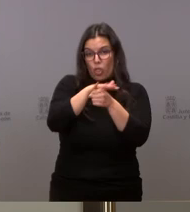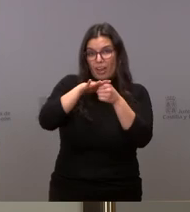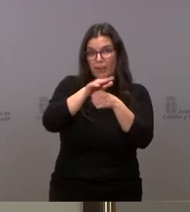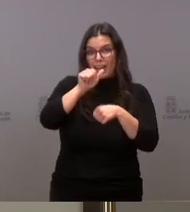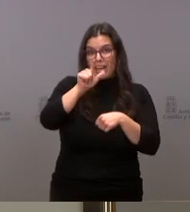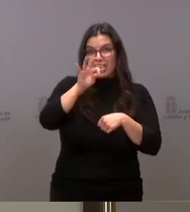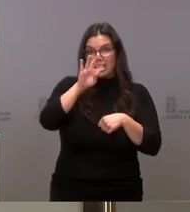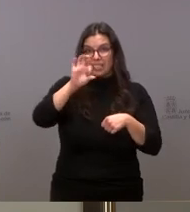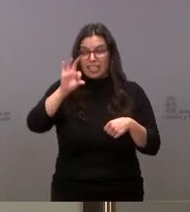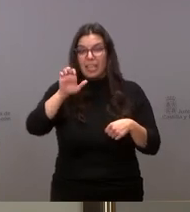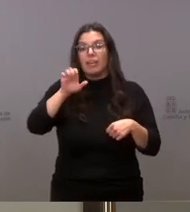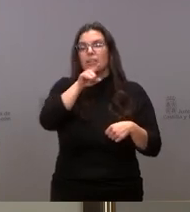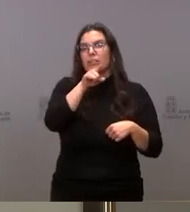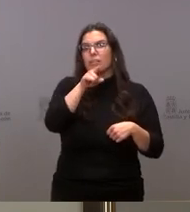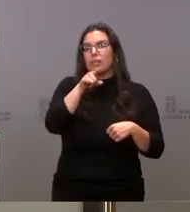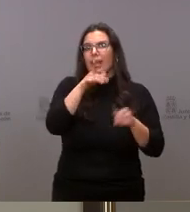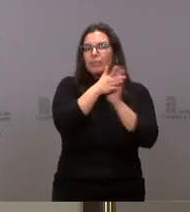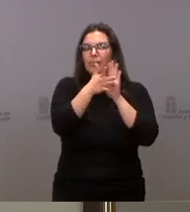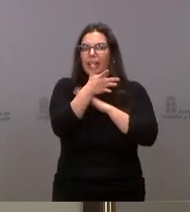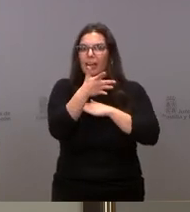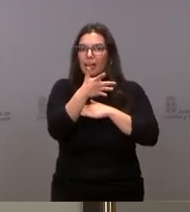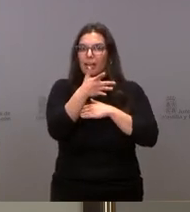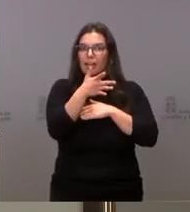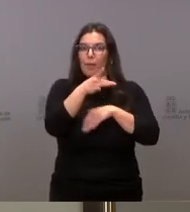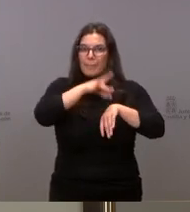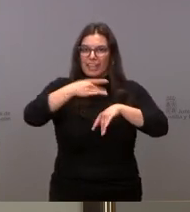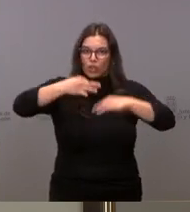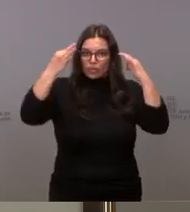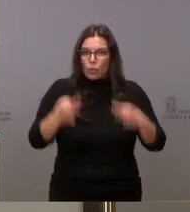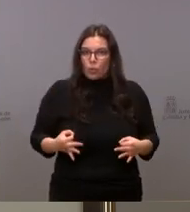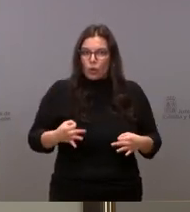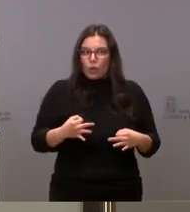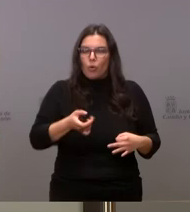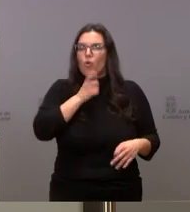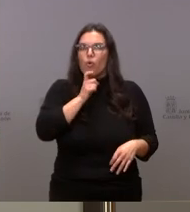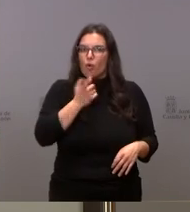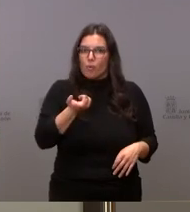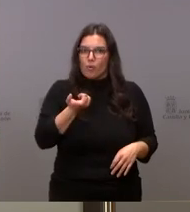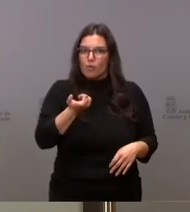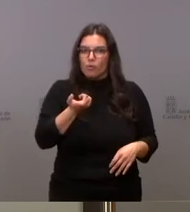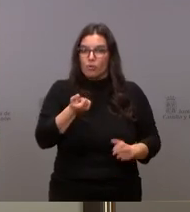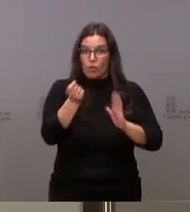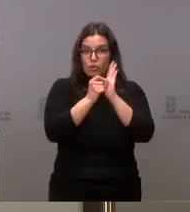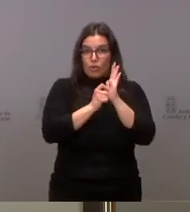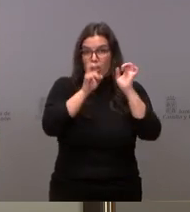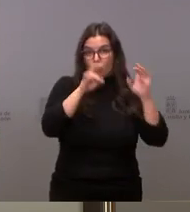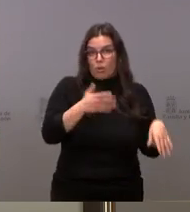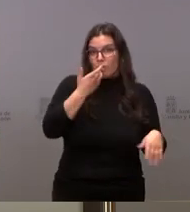cómo se va a garantizar que va a tener un médico a su disposición en las mismas condiciones que una persona que vive en valladolid